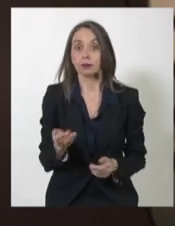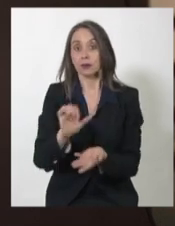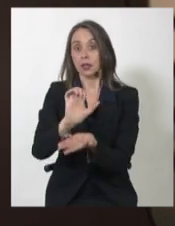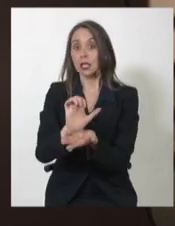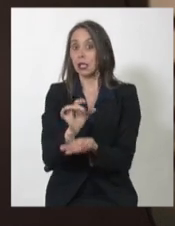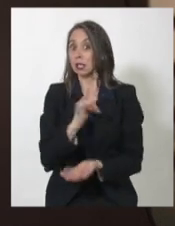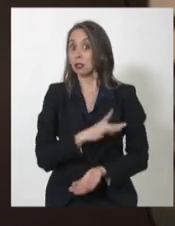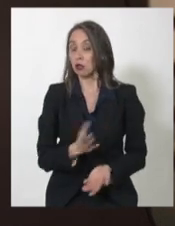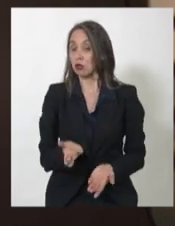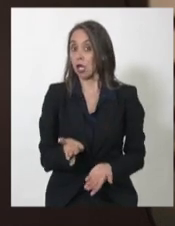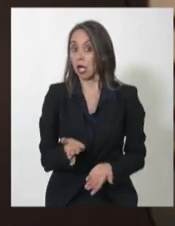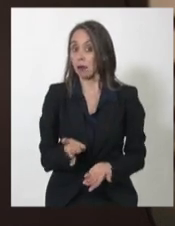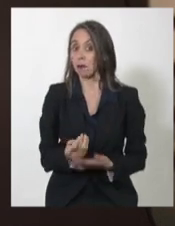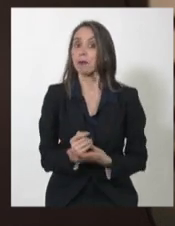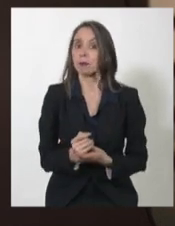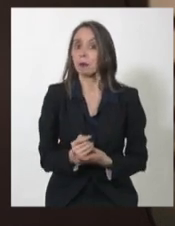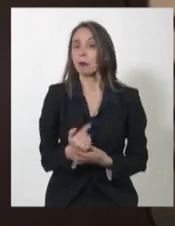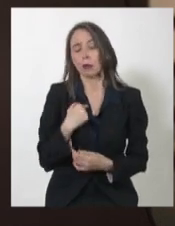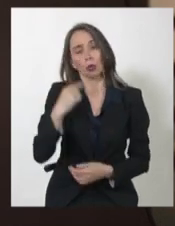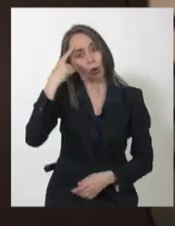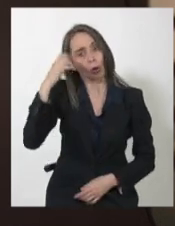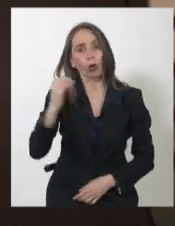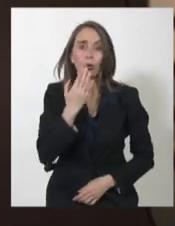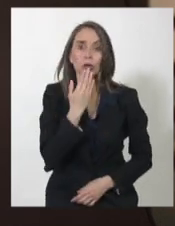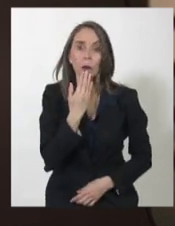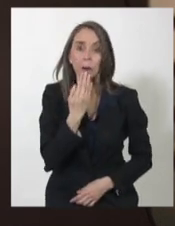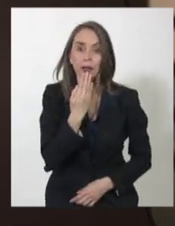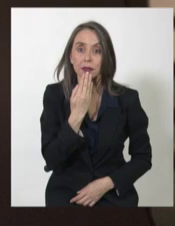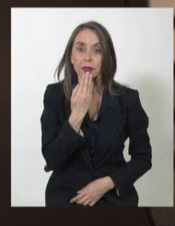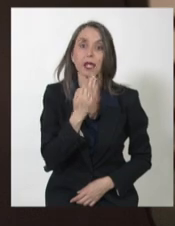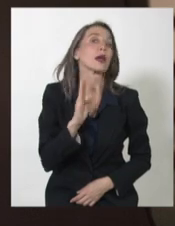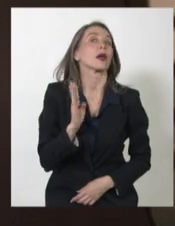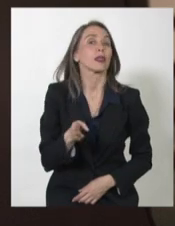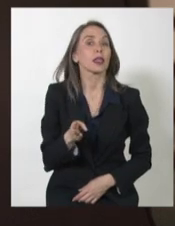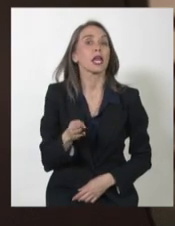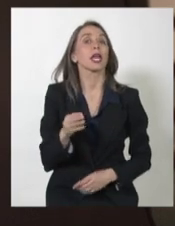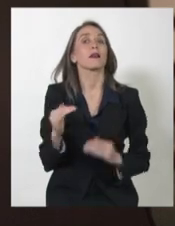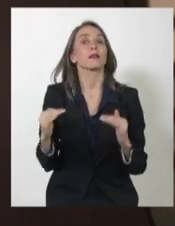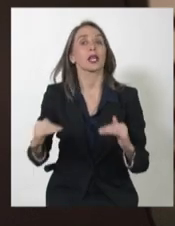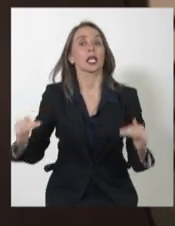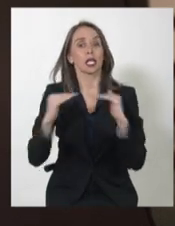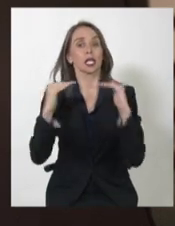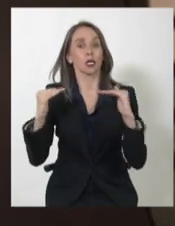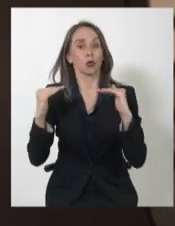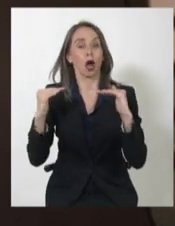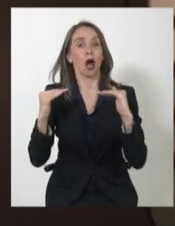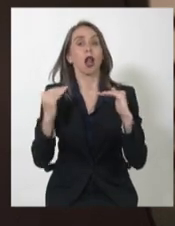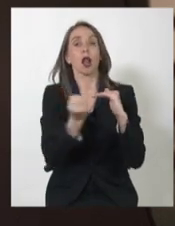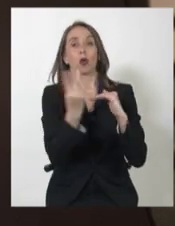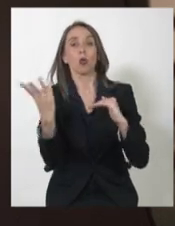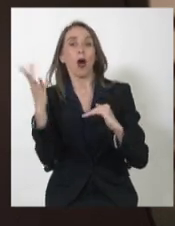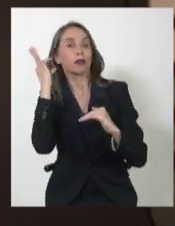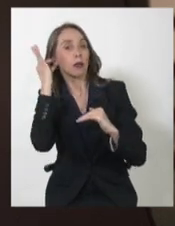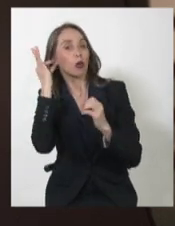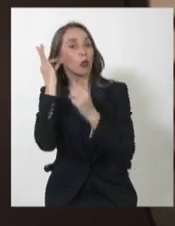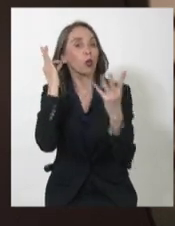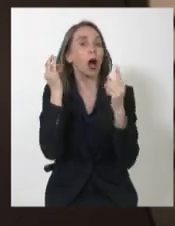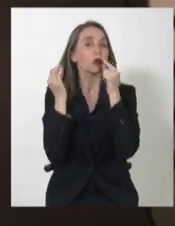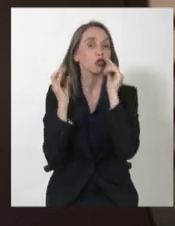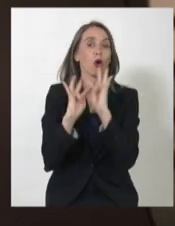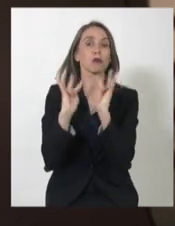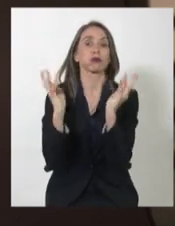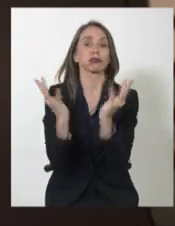Chile. En consecuencia, yo considero también que debería ser un número paritario de mujeres y de hombres en